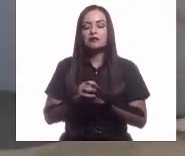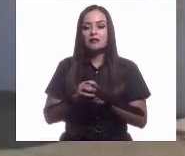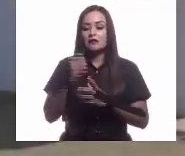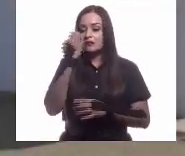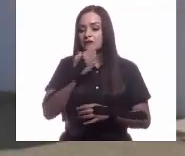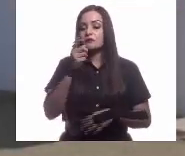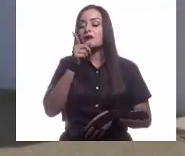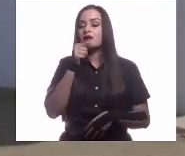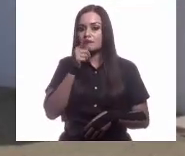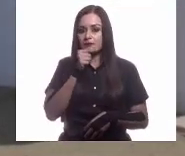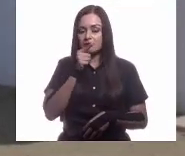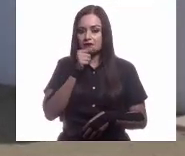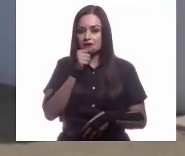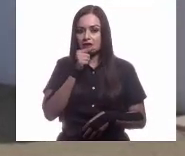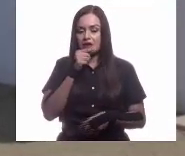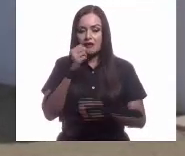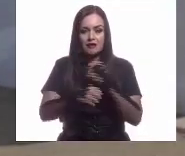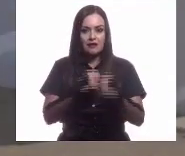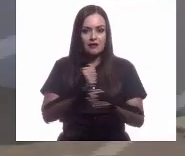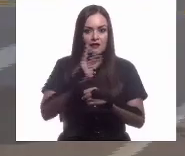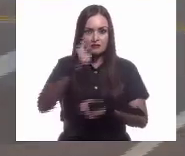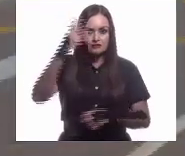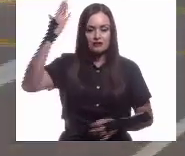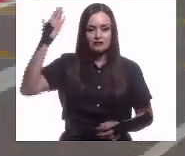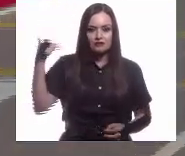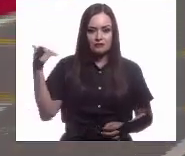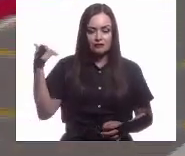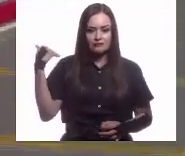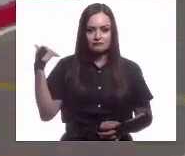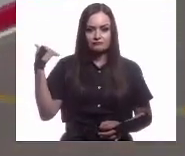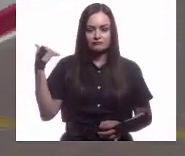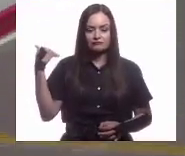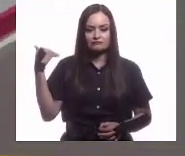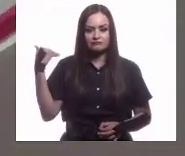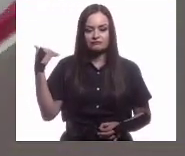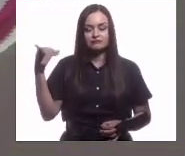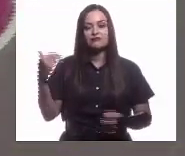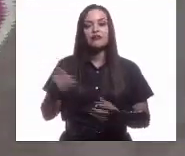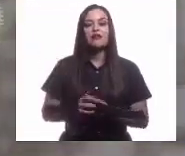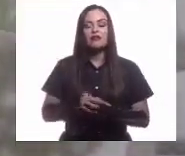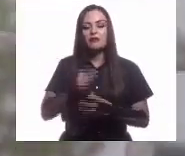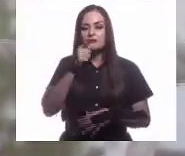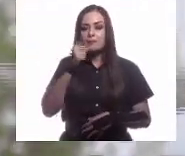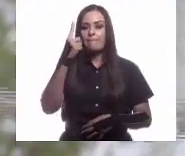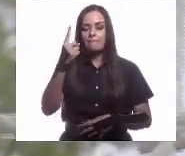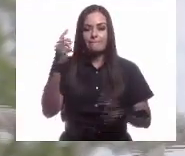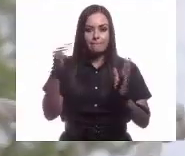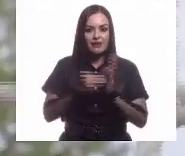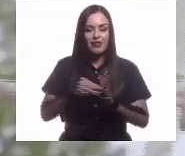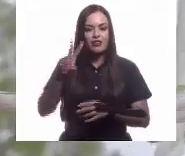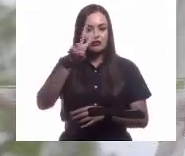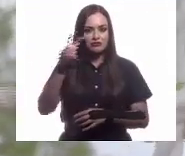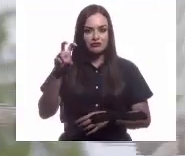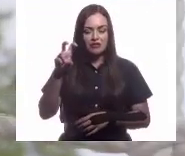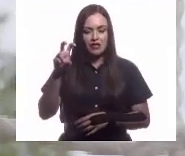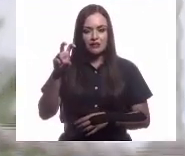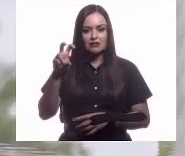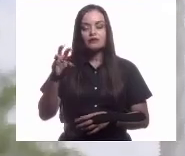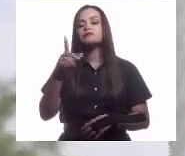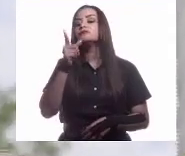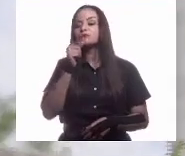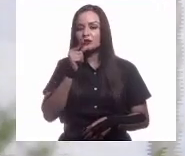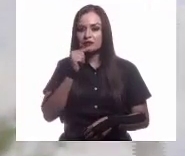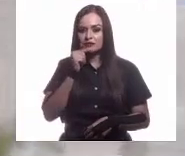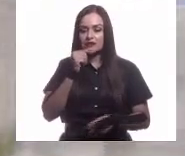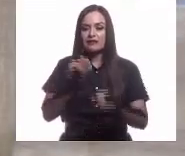Pública permitió en los últimos dos años la formación y capacitación de 1,286 elementos para las